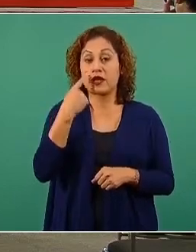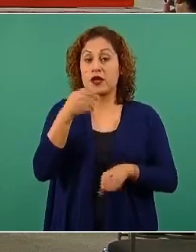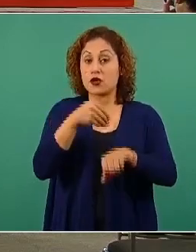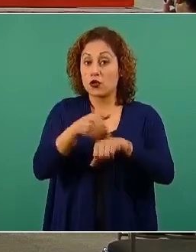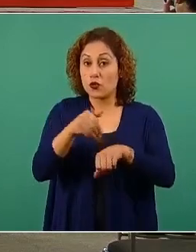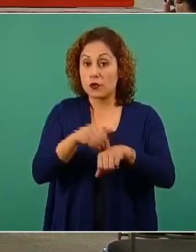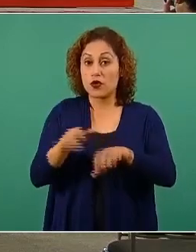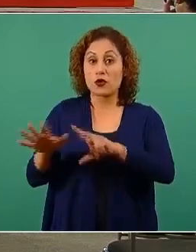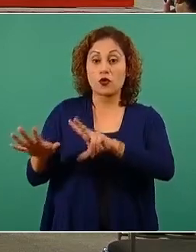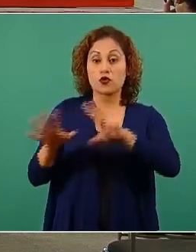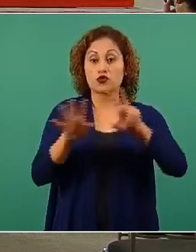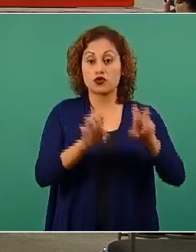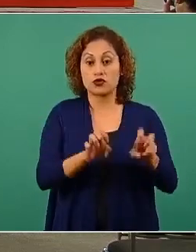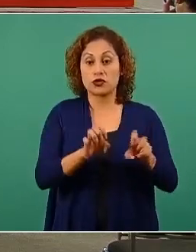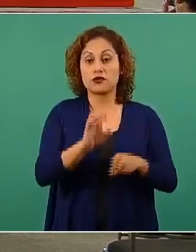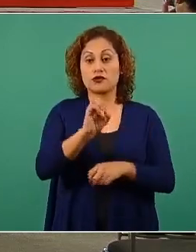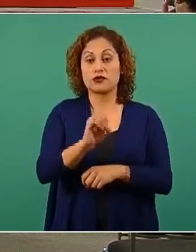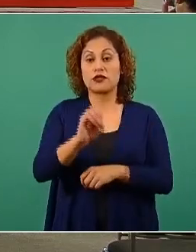800